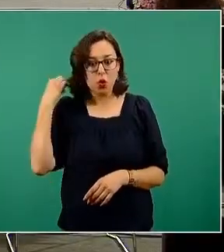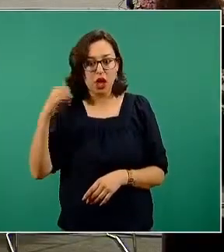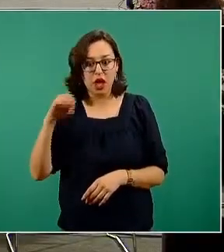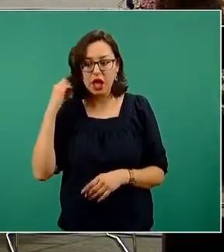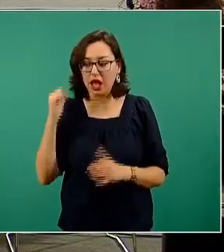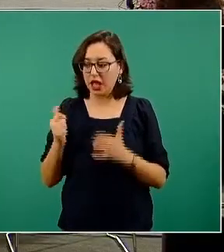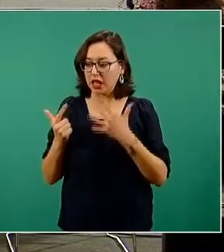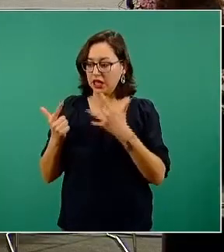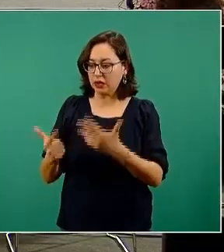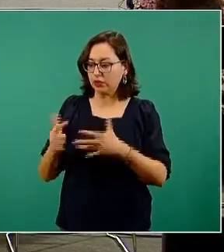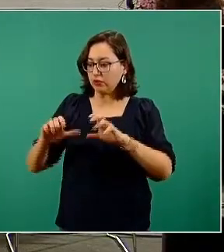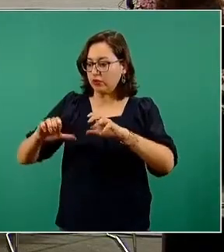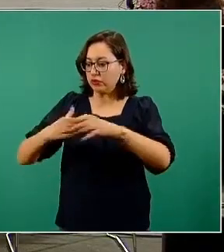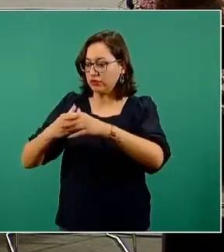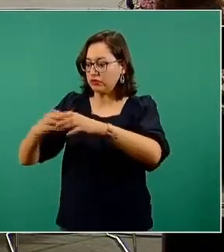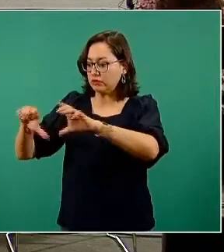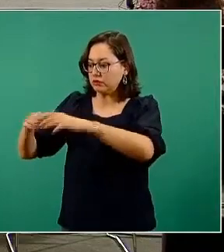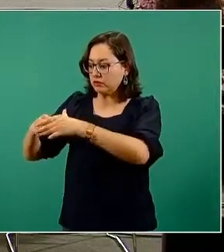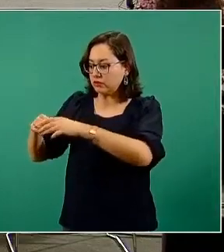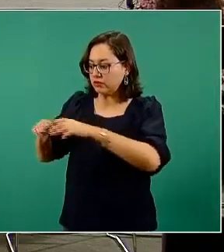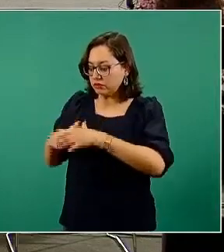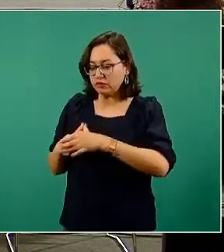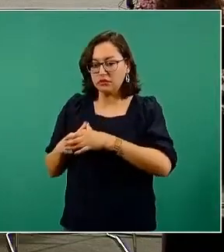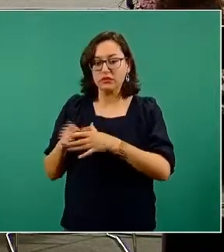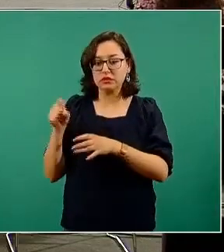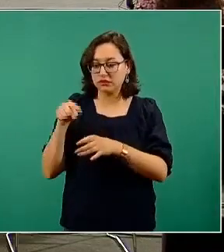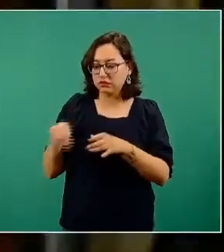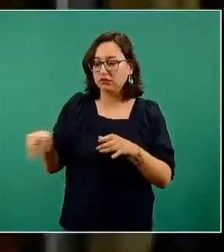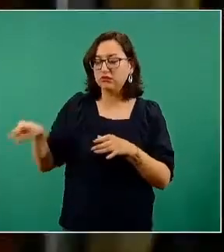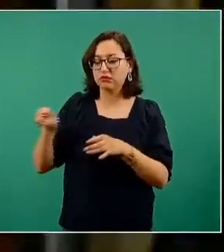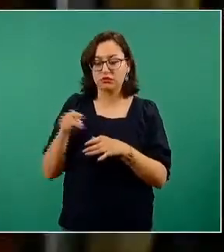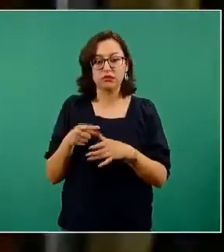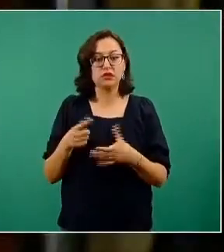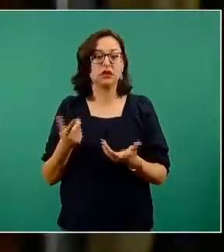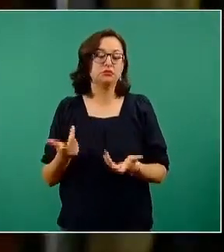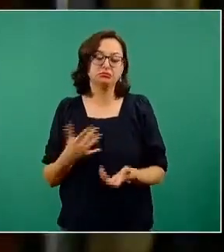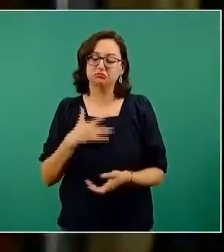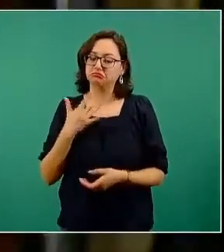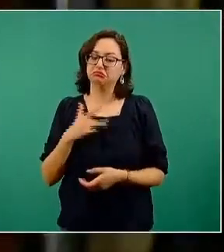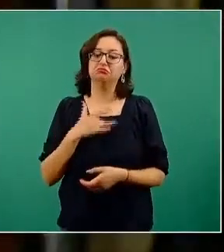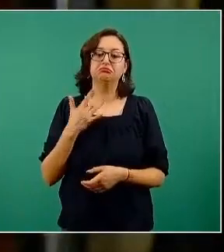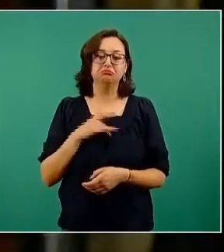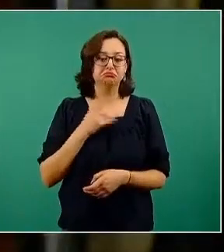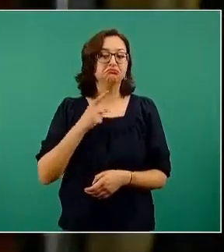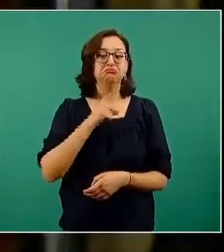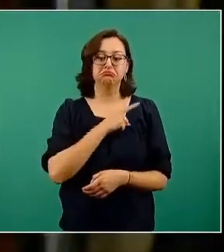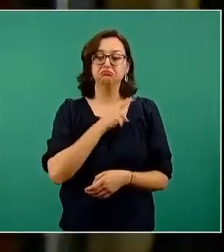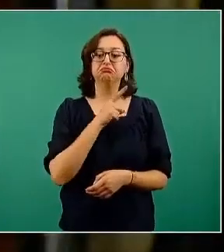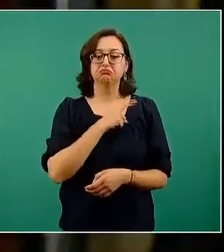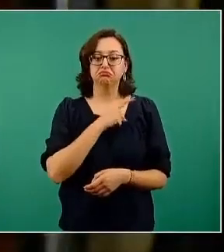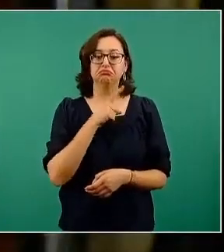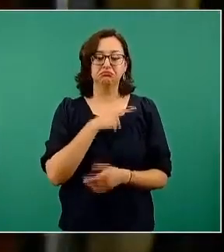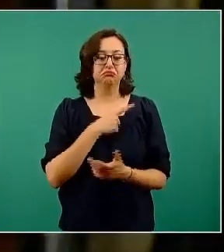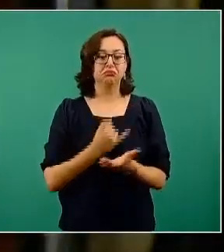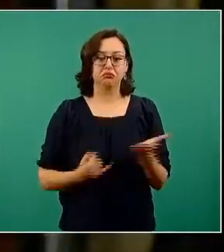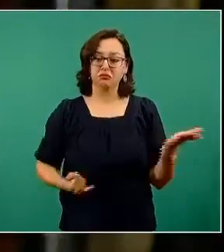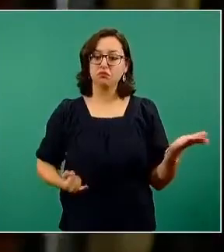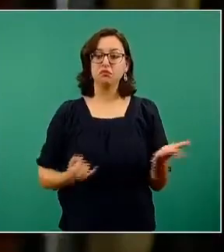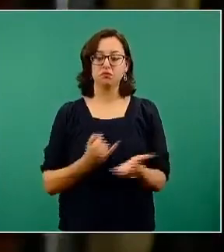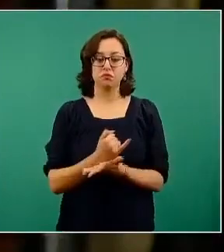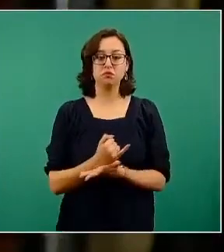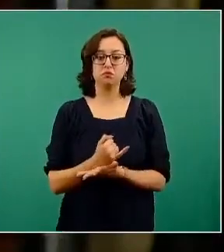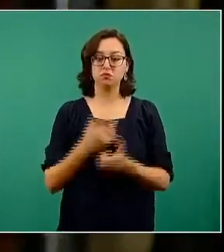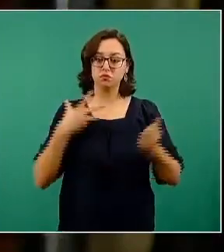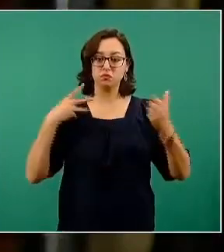total de la Sierra Juárez de Oaxaca, que han tenido que ellos tomar pues sus propias medidas para evitar que